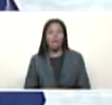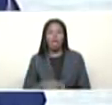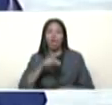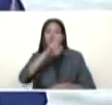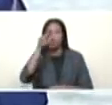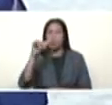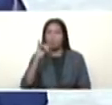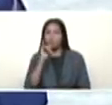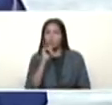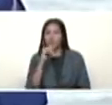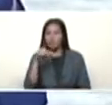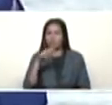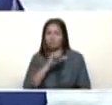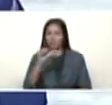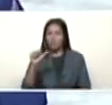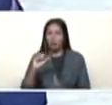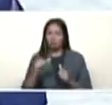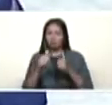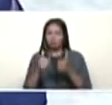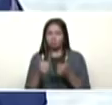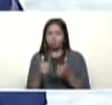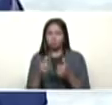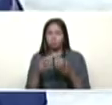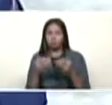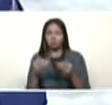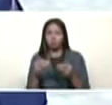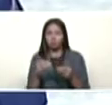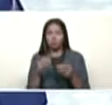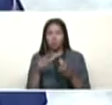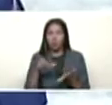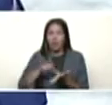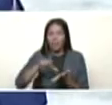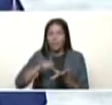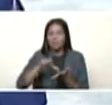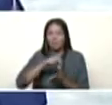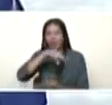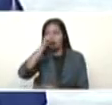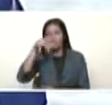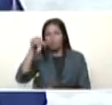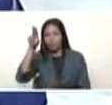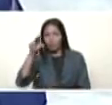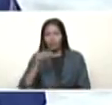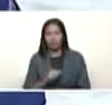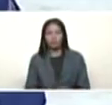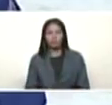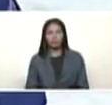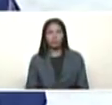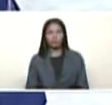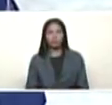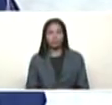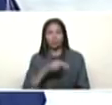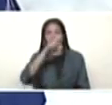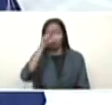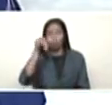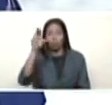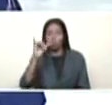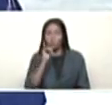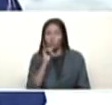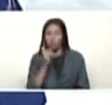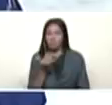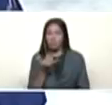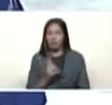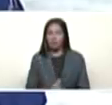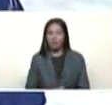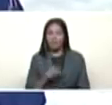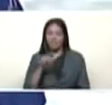informa que esta semana se ha producido en Oslo. Oslo es la capital de Noruega. Noruega informa que